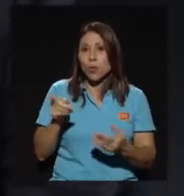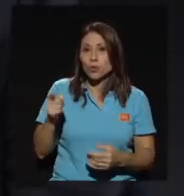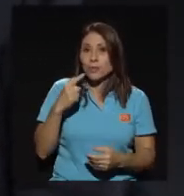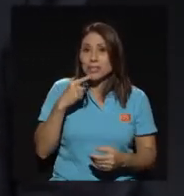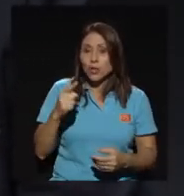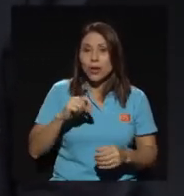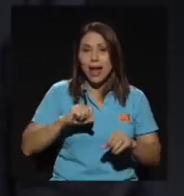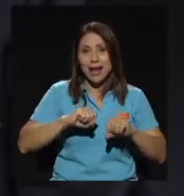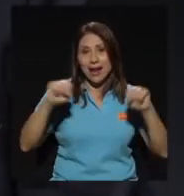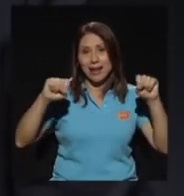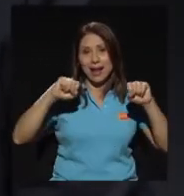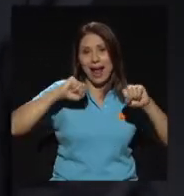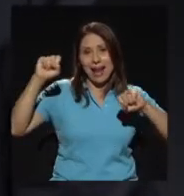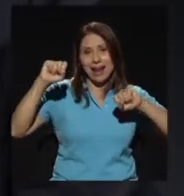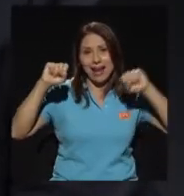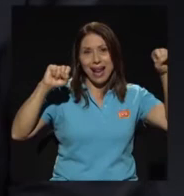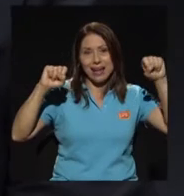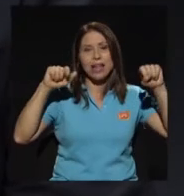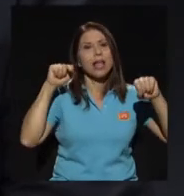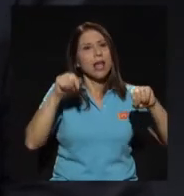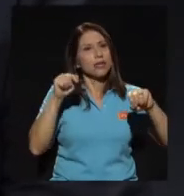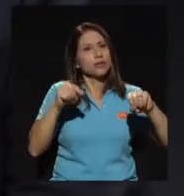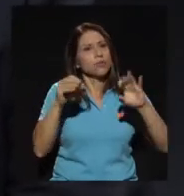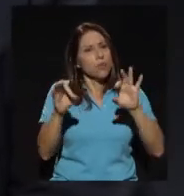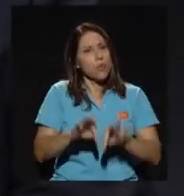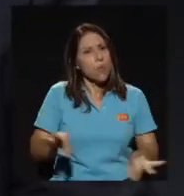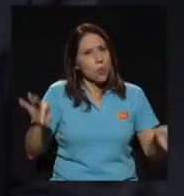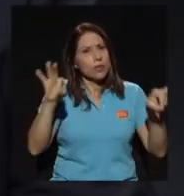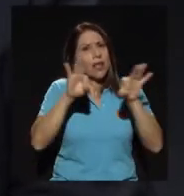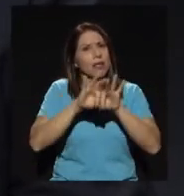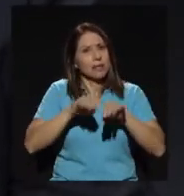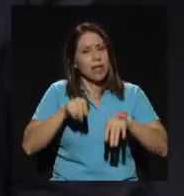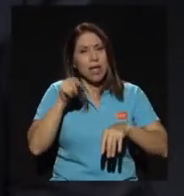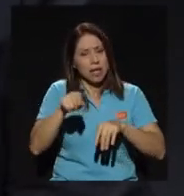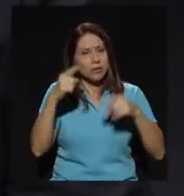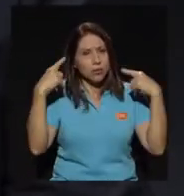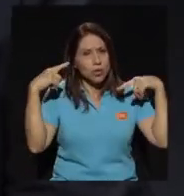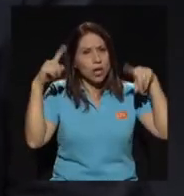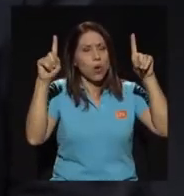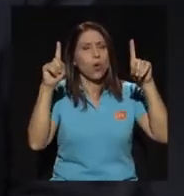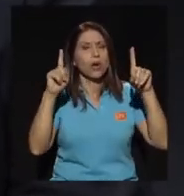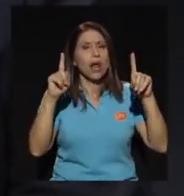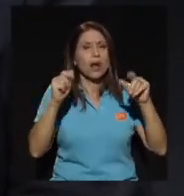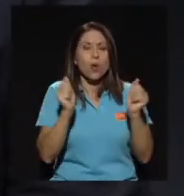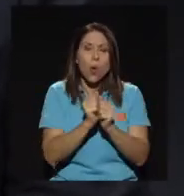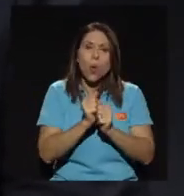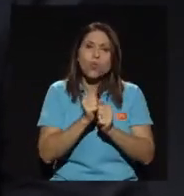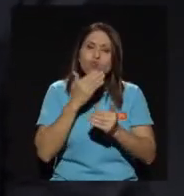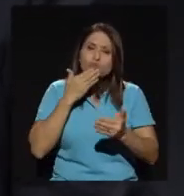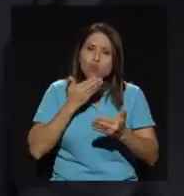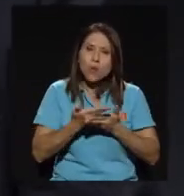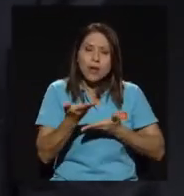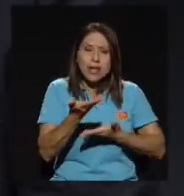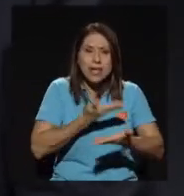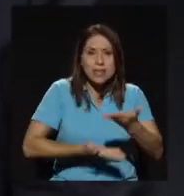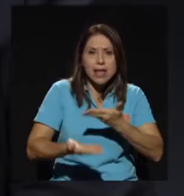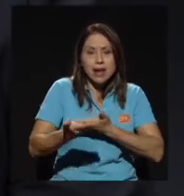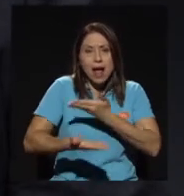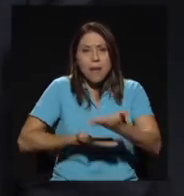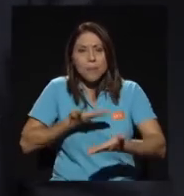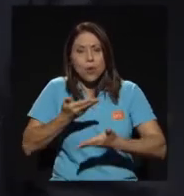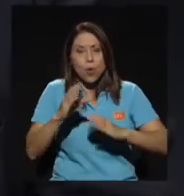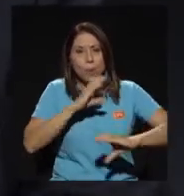menciona ganar-ganar eso es un momento importante por eso se logra mucho con un buen intercambio comercial aquí